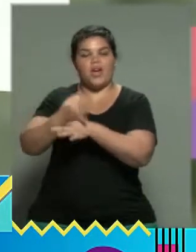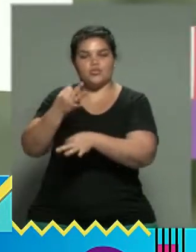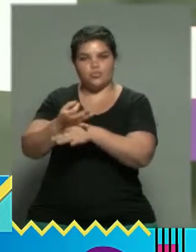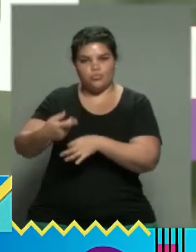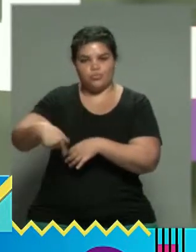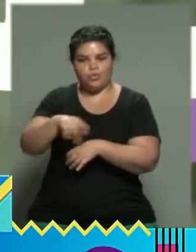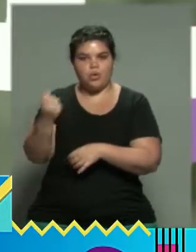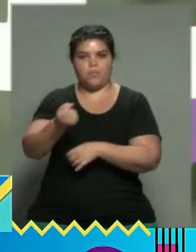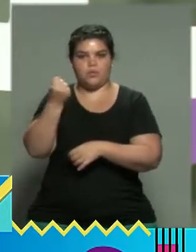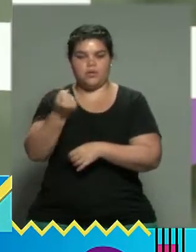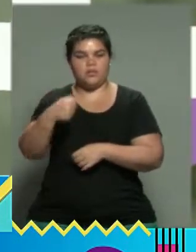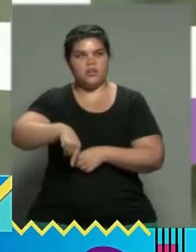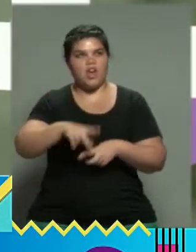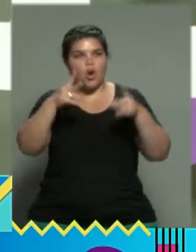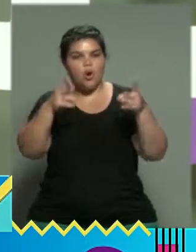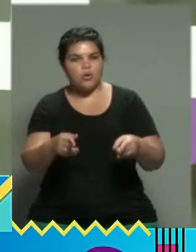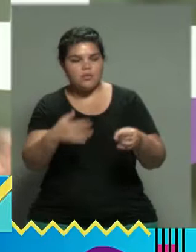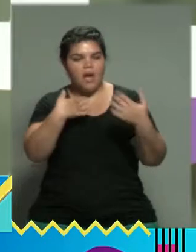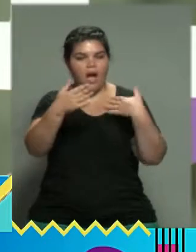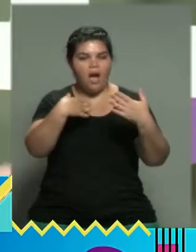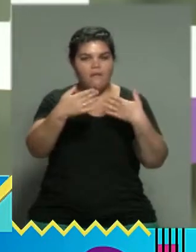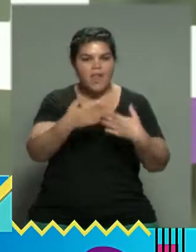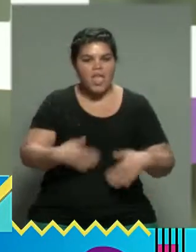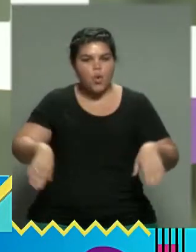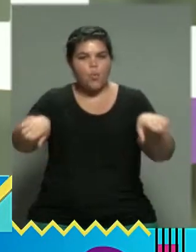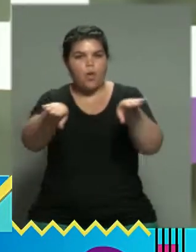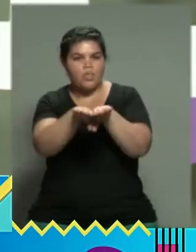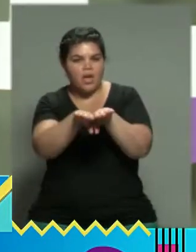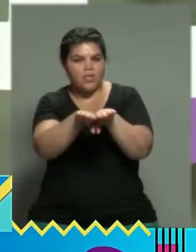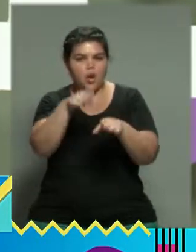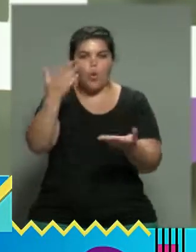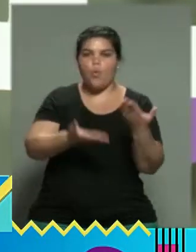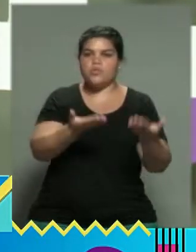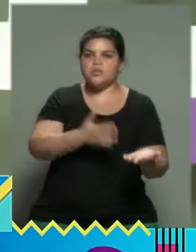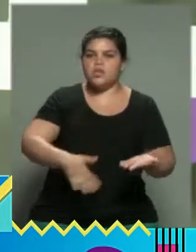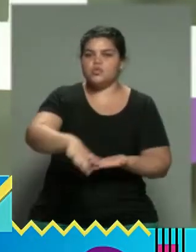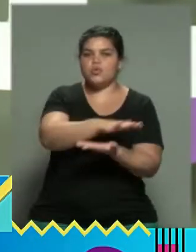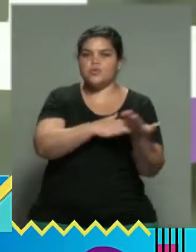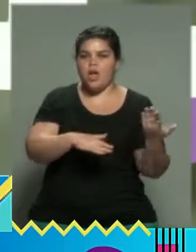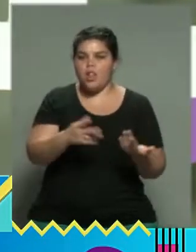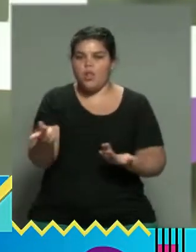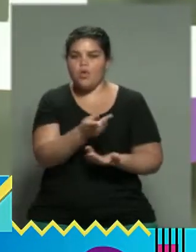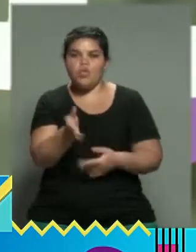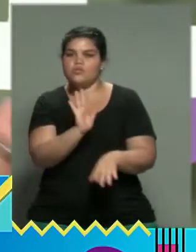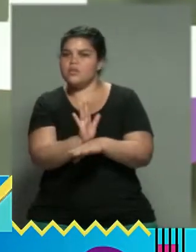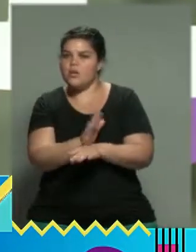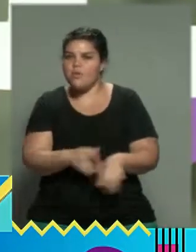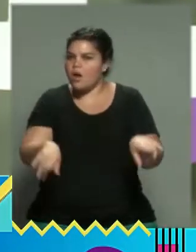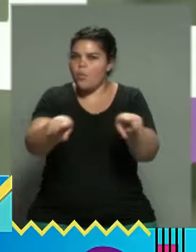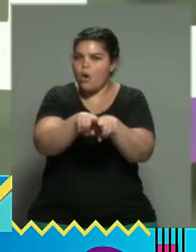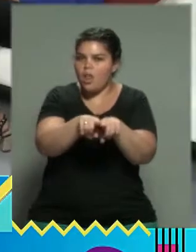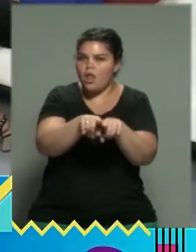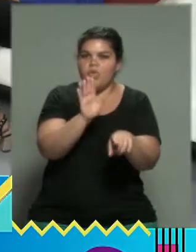y nos preguntábamos sobre la igualdad. Si la justicia social es lo mismo que la igualdad social, si son conceptos distintos, o cómo se puede